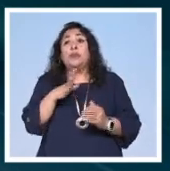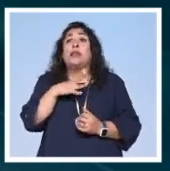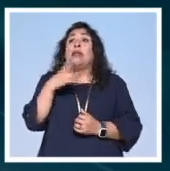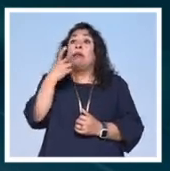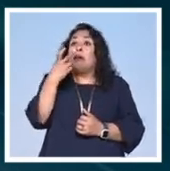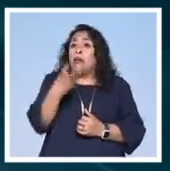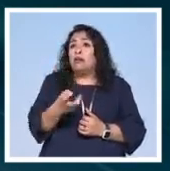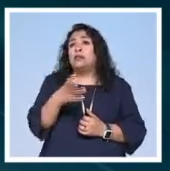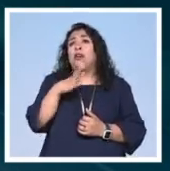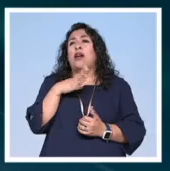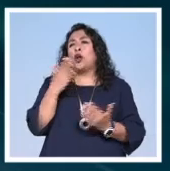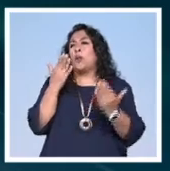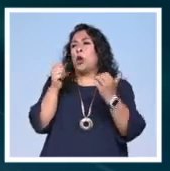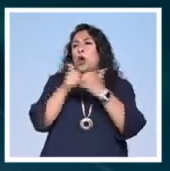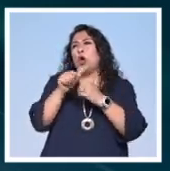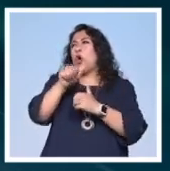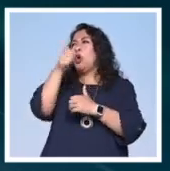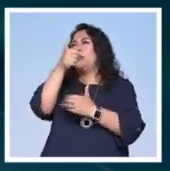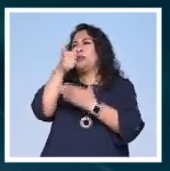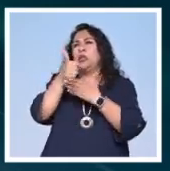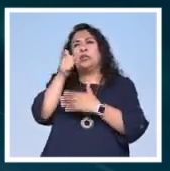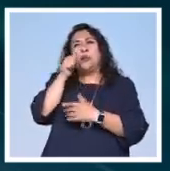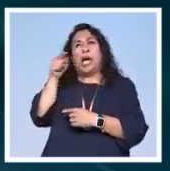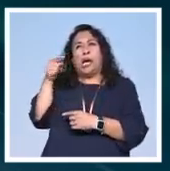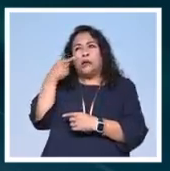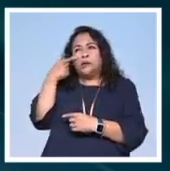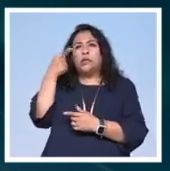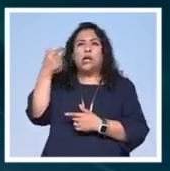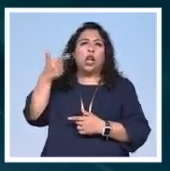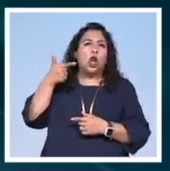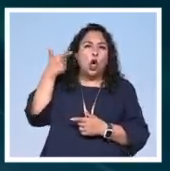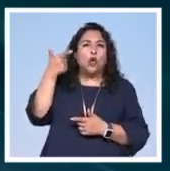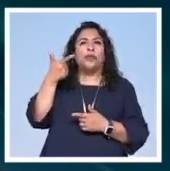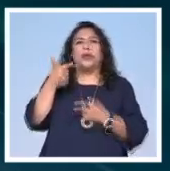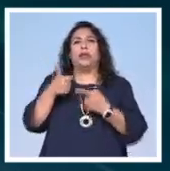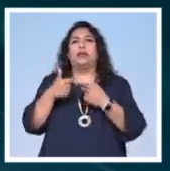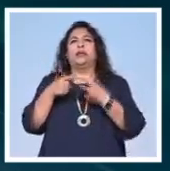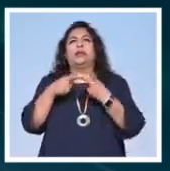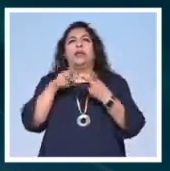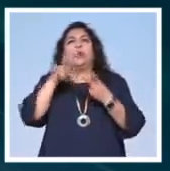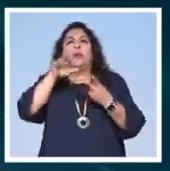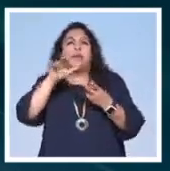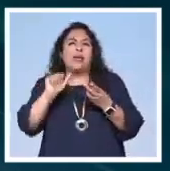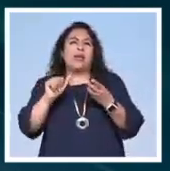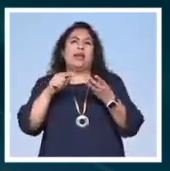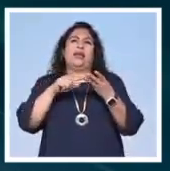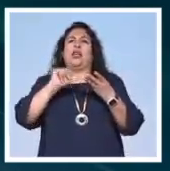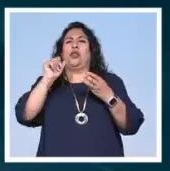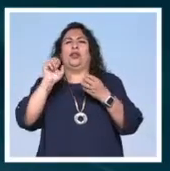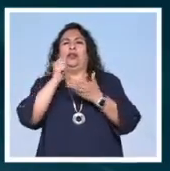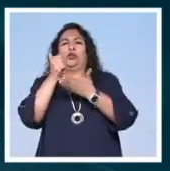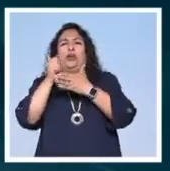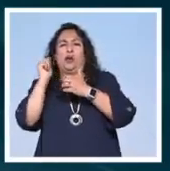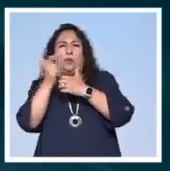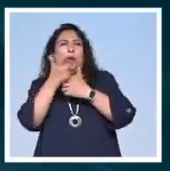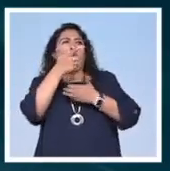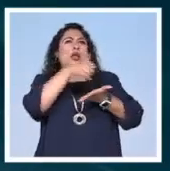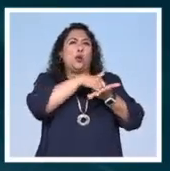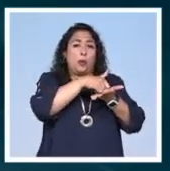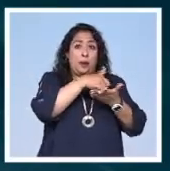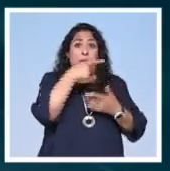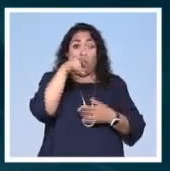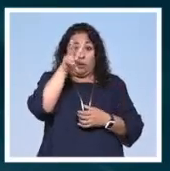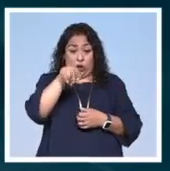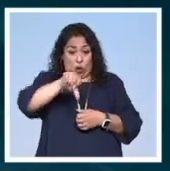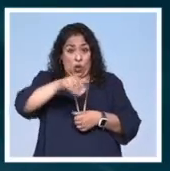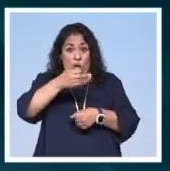frente a otras ciudades que siempre han sido referentes como Londres Viena y otras ciudades europeas Nueva York pero la verdad es que